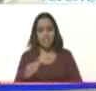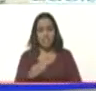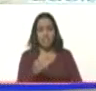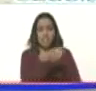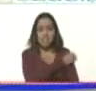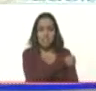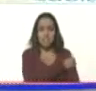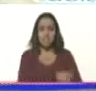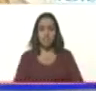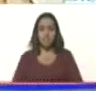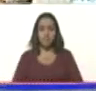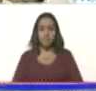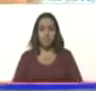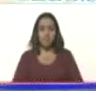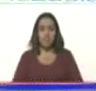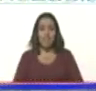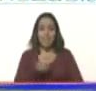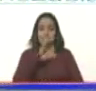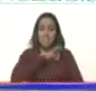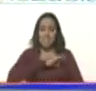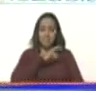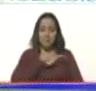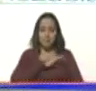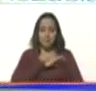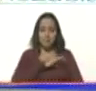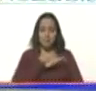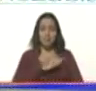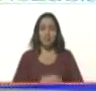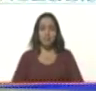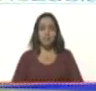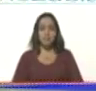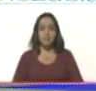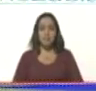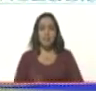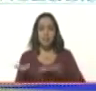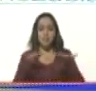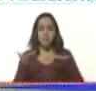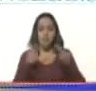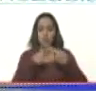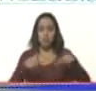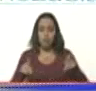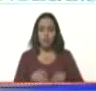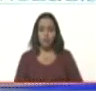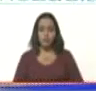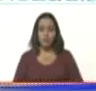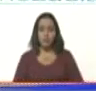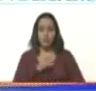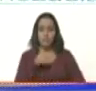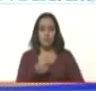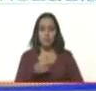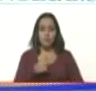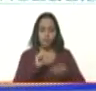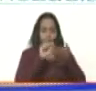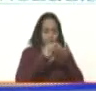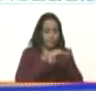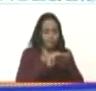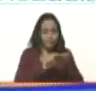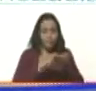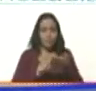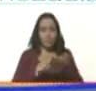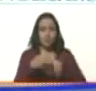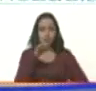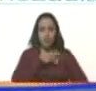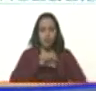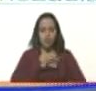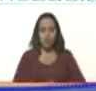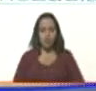cómo están los servicios públicos, etcétera, etcétera. La metodología de cartografía social es la metodología